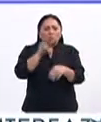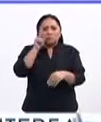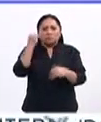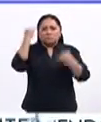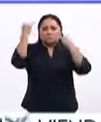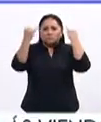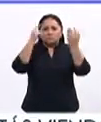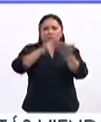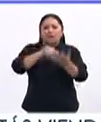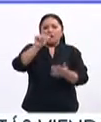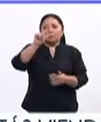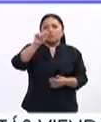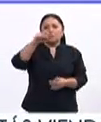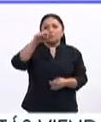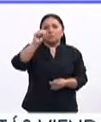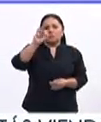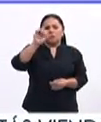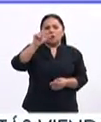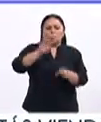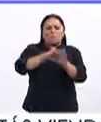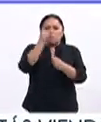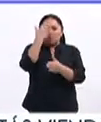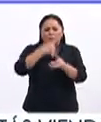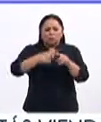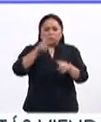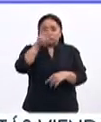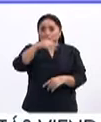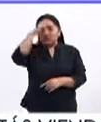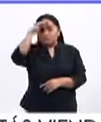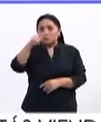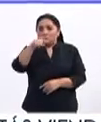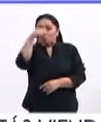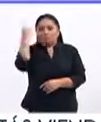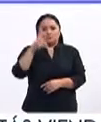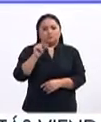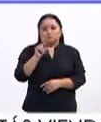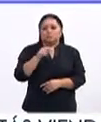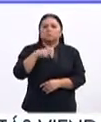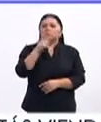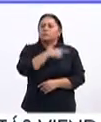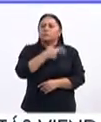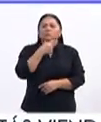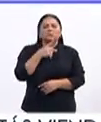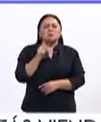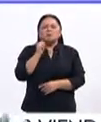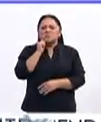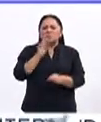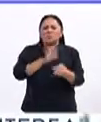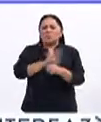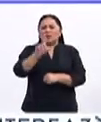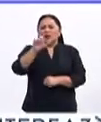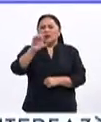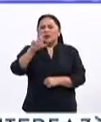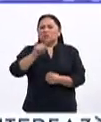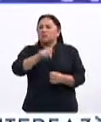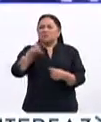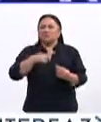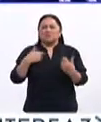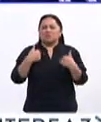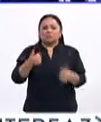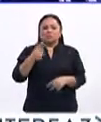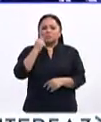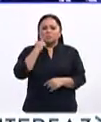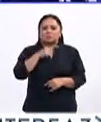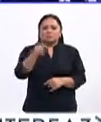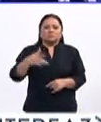crea atmósferas, te crea imágenes, y a veces no es sencillo, Él no le importa el lector de que debe entender, es como Lezama